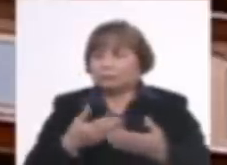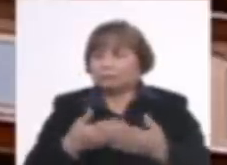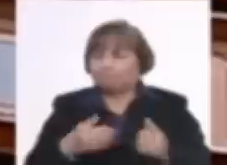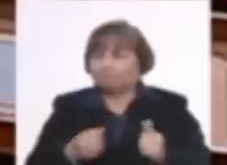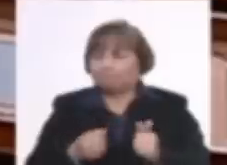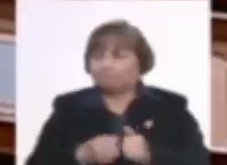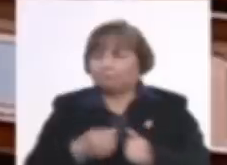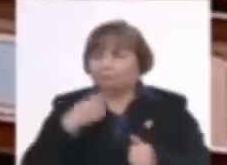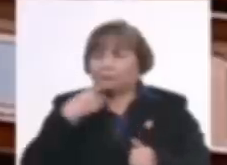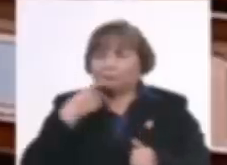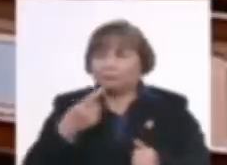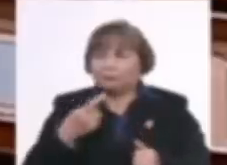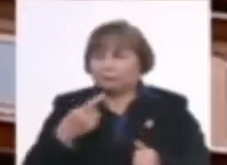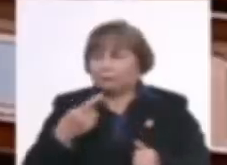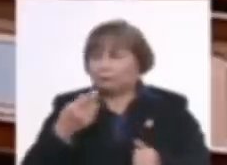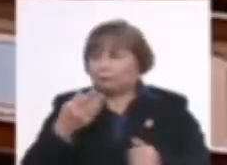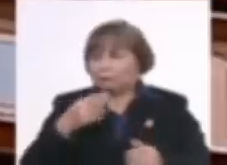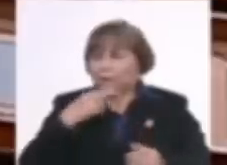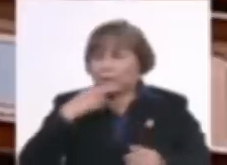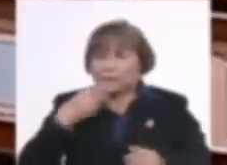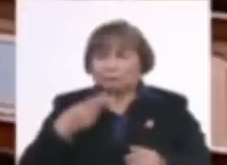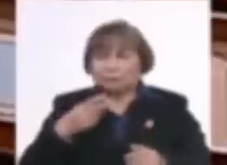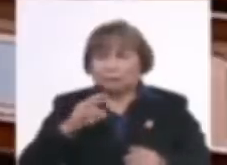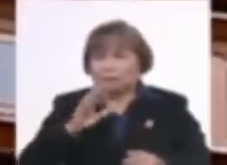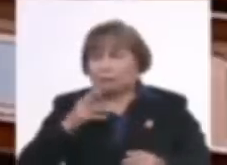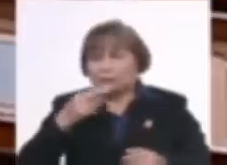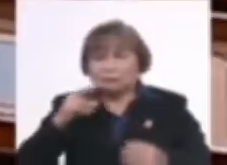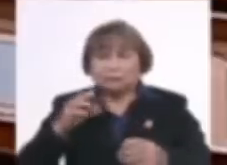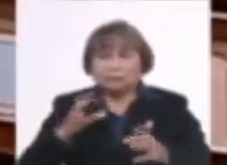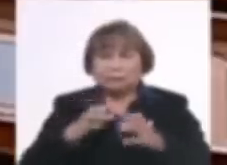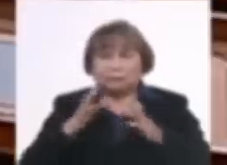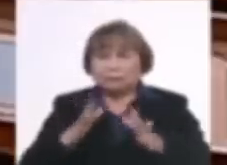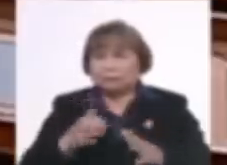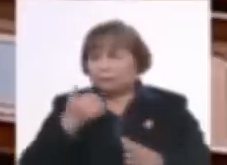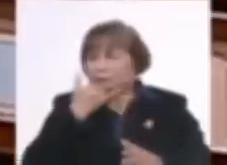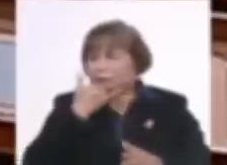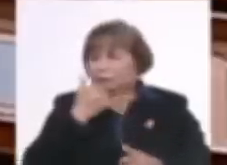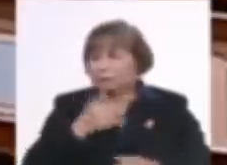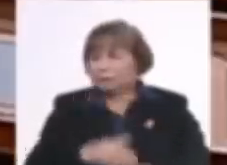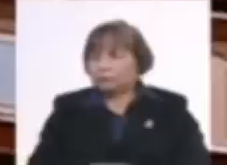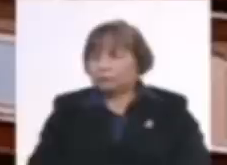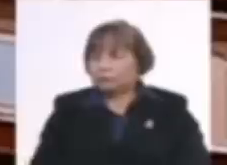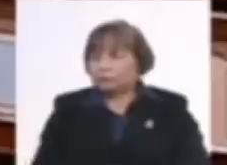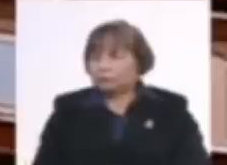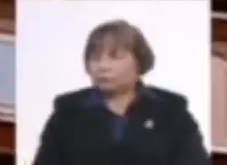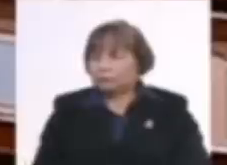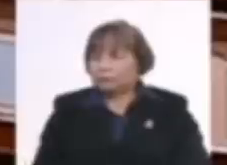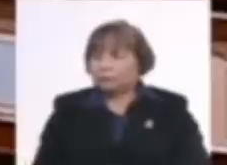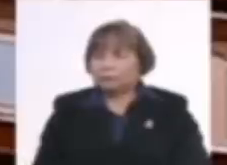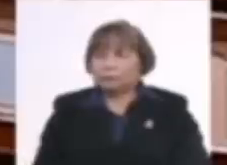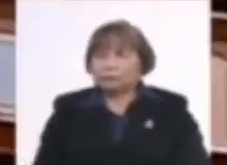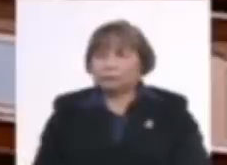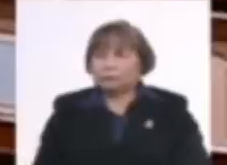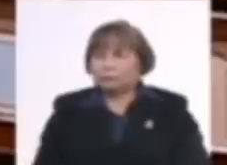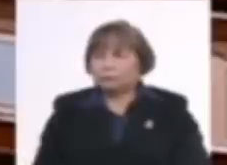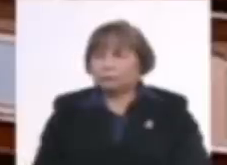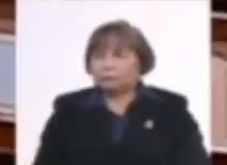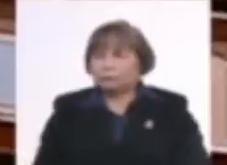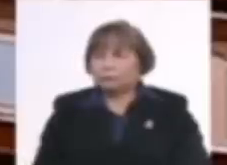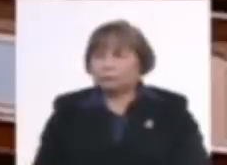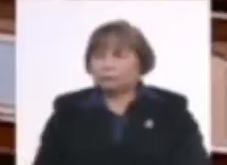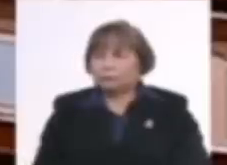que ¿a qué se refirió la señorita Jennifer a la congresista que habló? Sí, se ha equivocado.